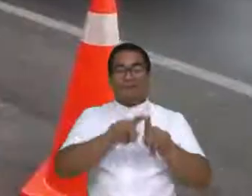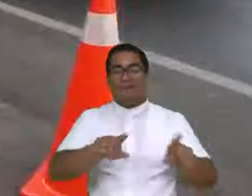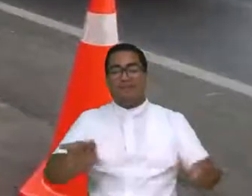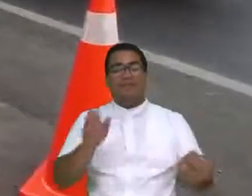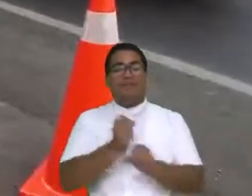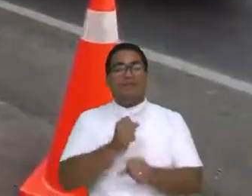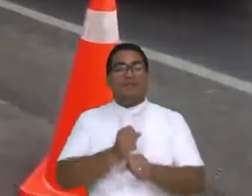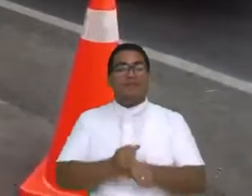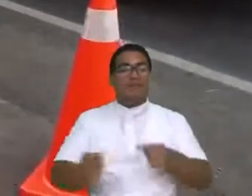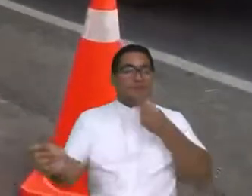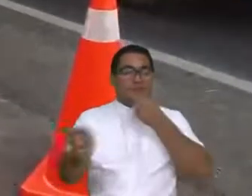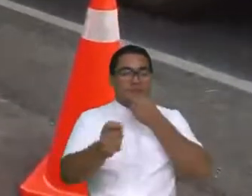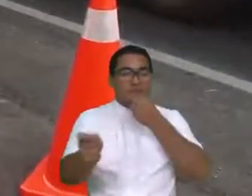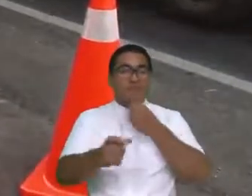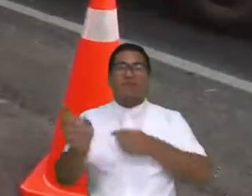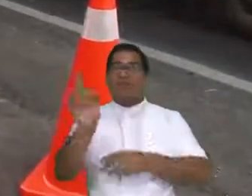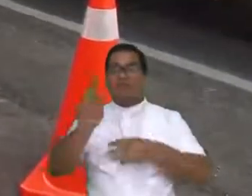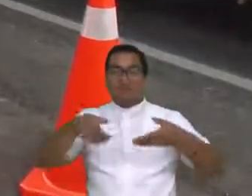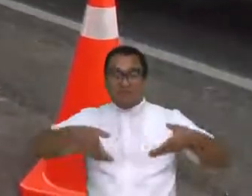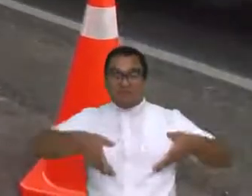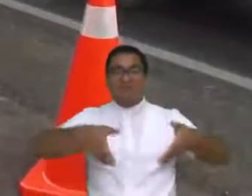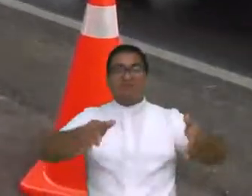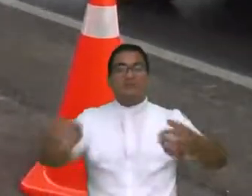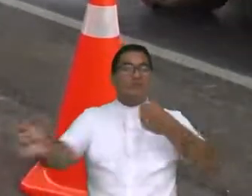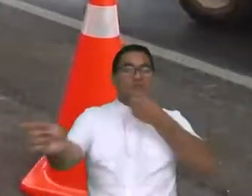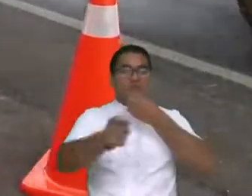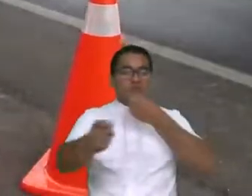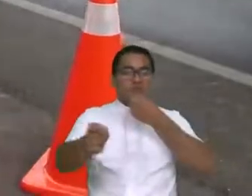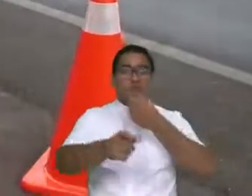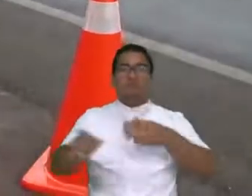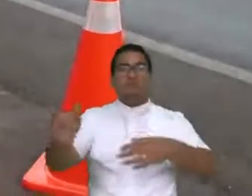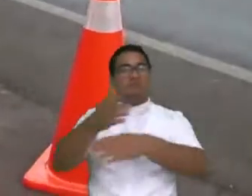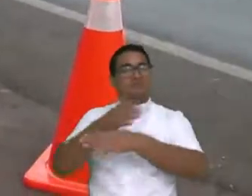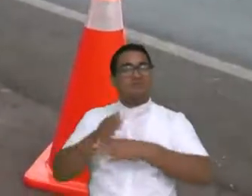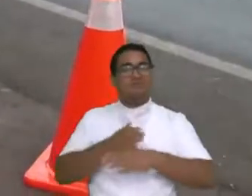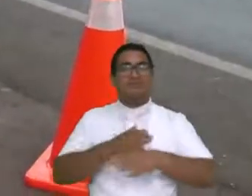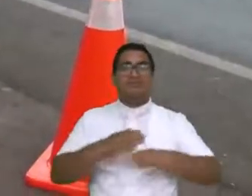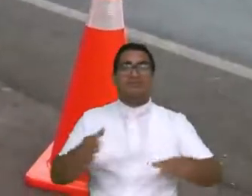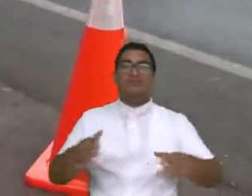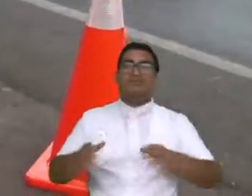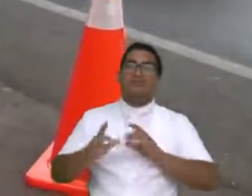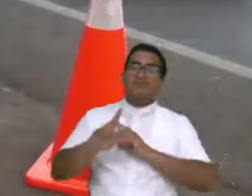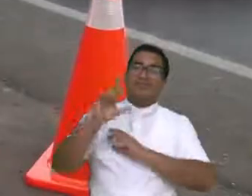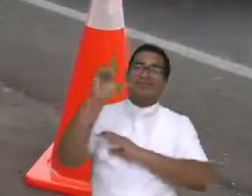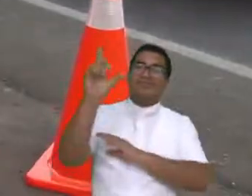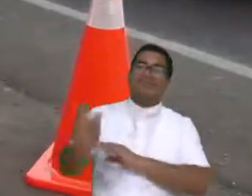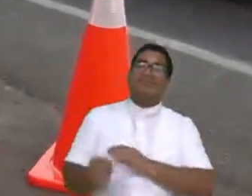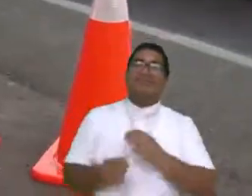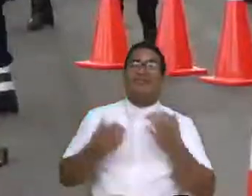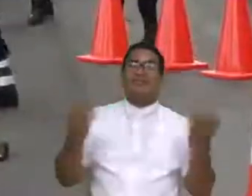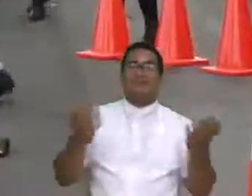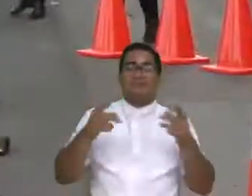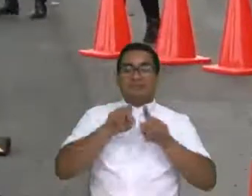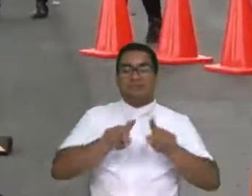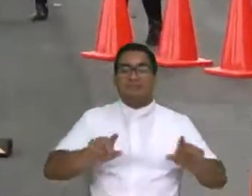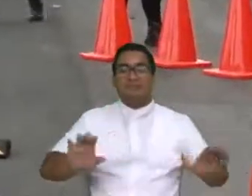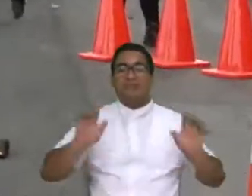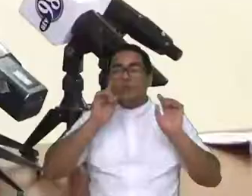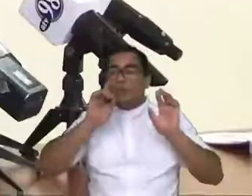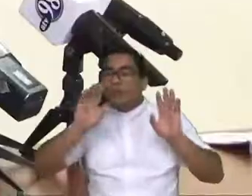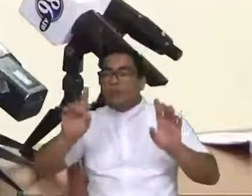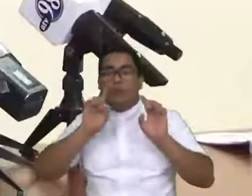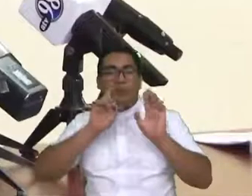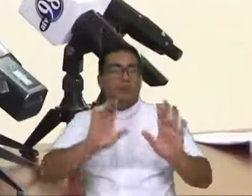vial en carreteras y regulación de tránsito en carreteras urbanas, además del plan de seguridad